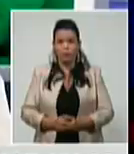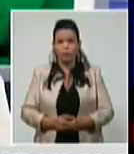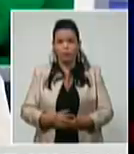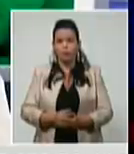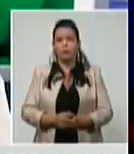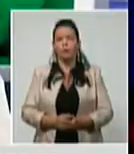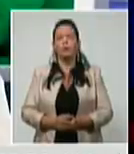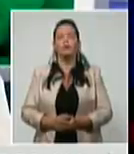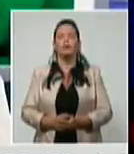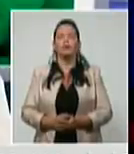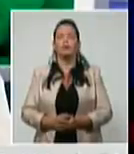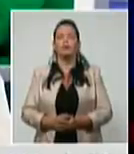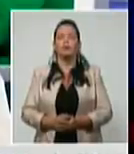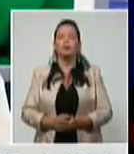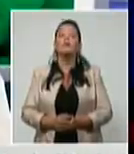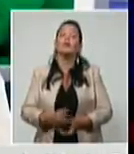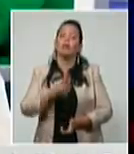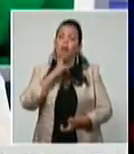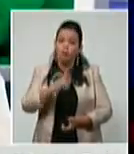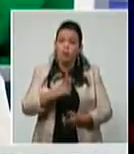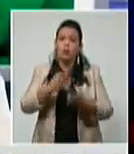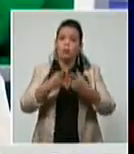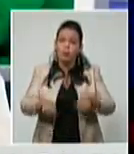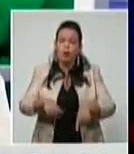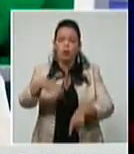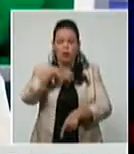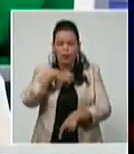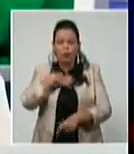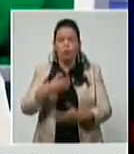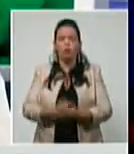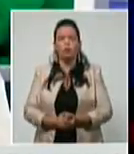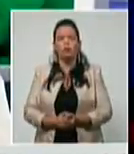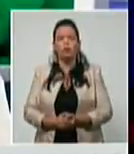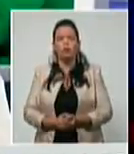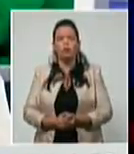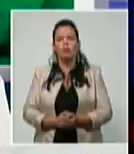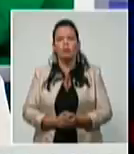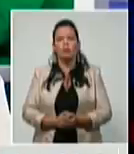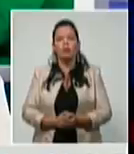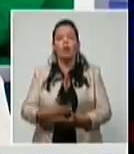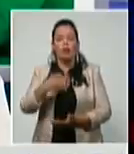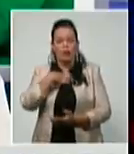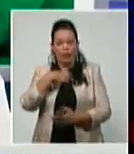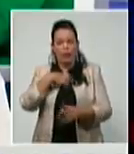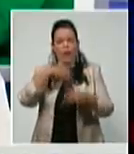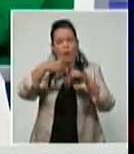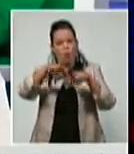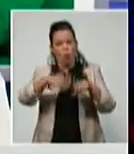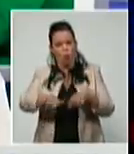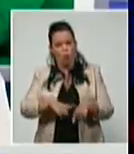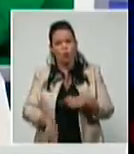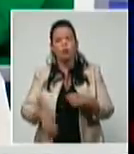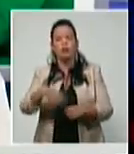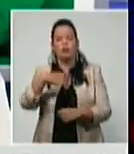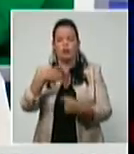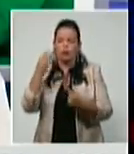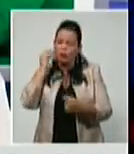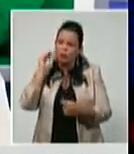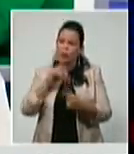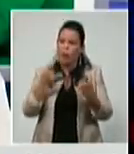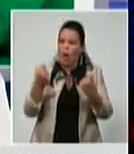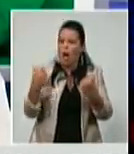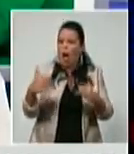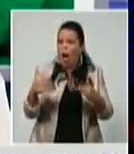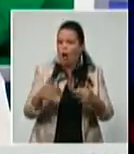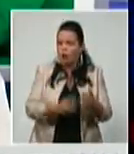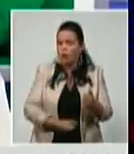el reto, pero se disponen los recursos, es fuerte, es costoso. Pero